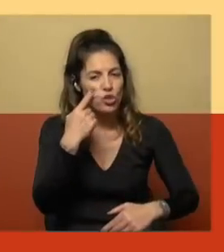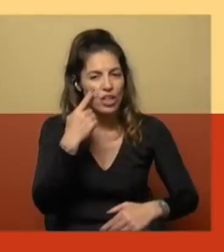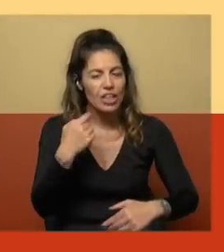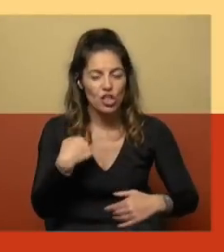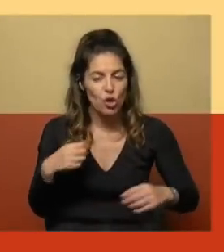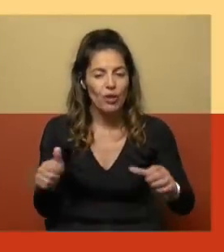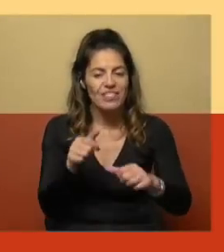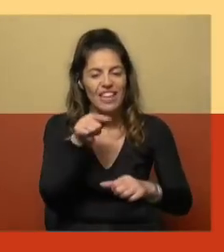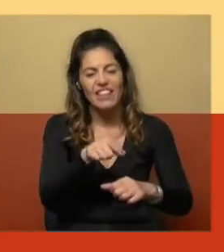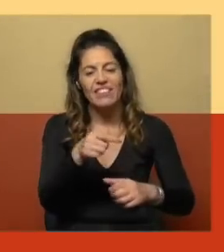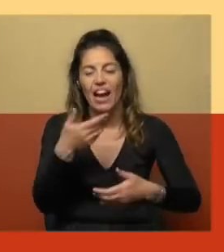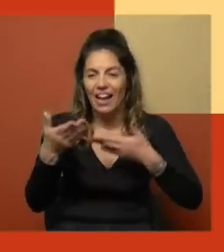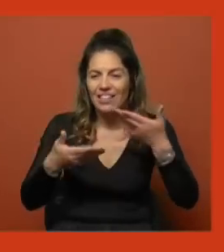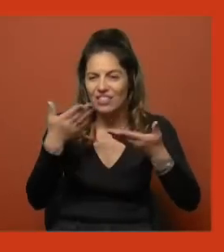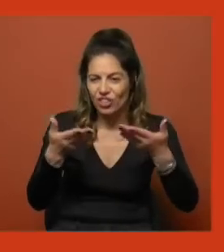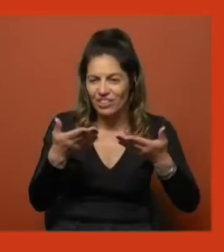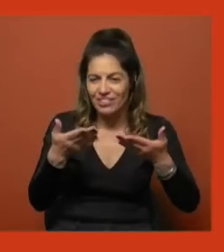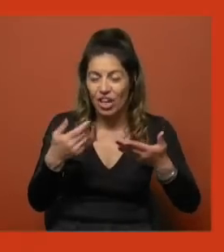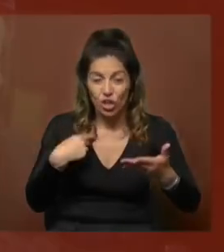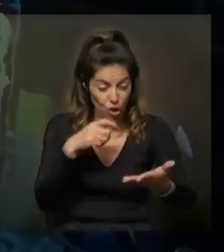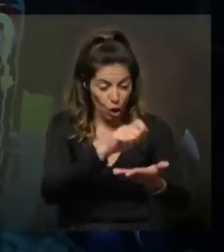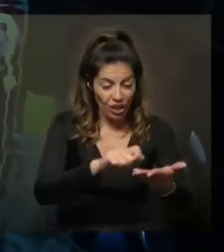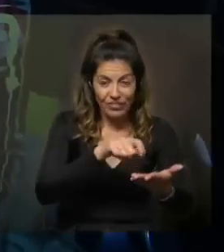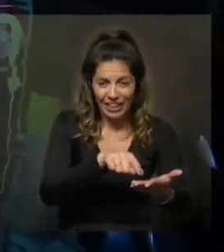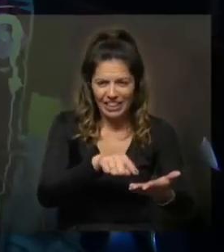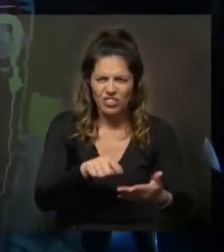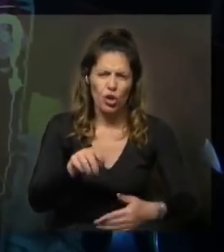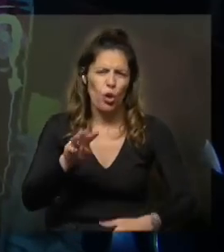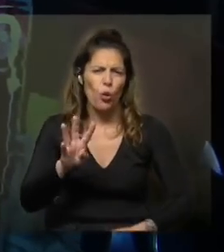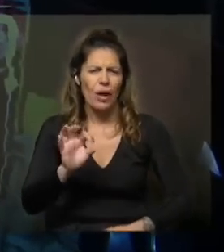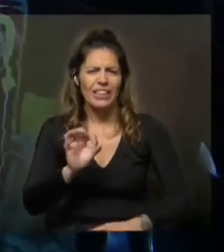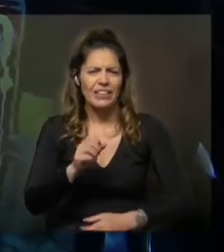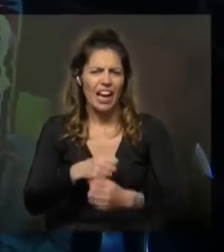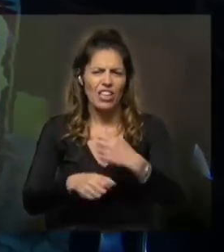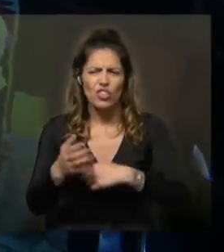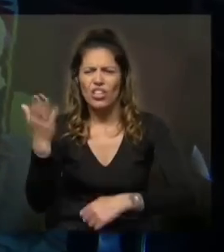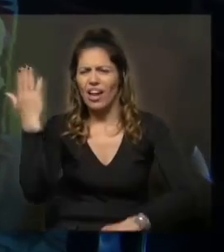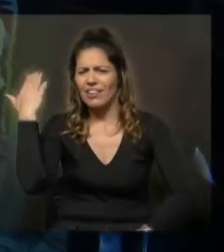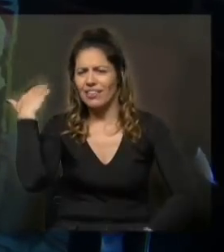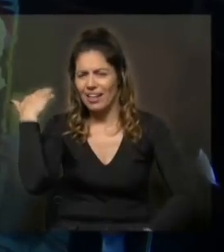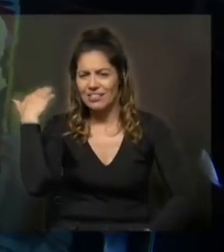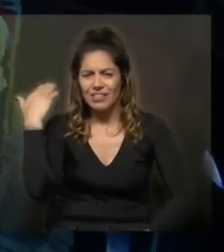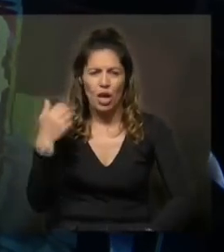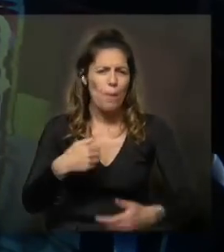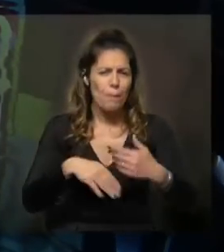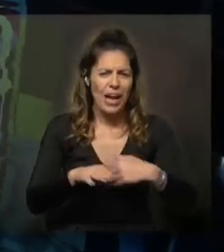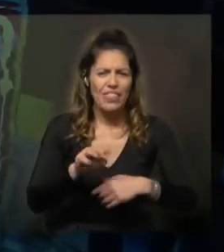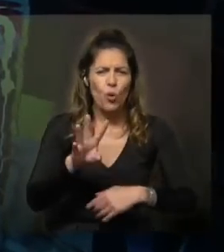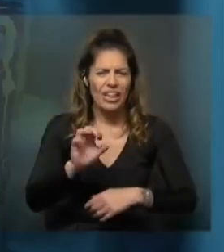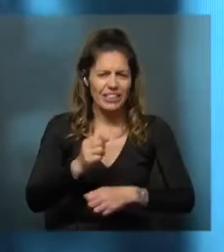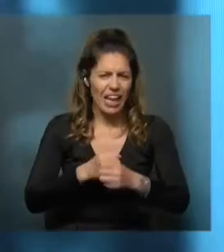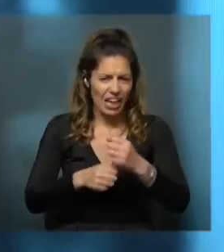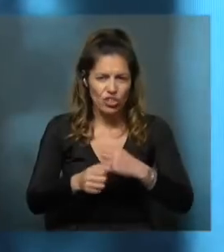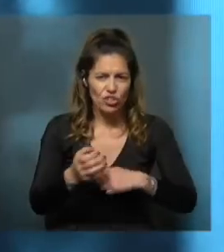estas canciones Mirá vos hacés 40 años atrás y más sin más de 40 años atrás